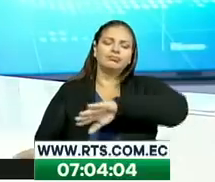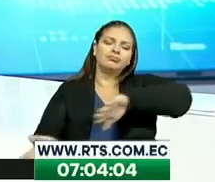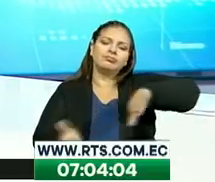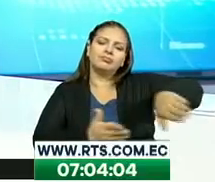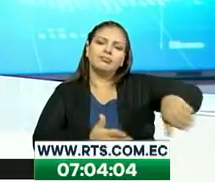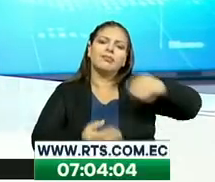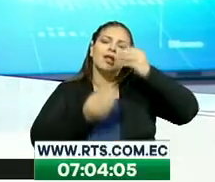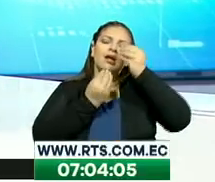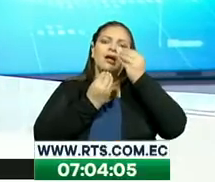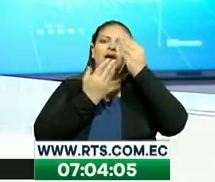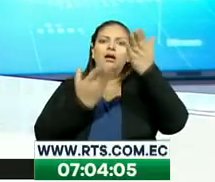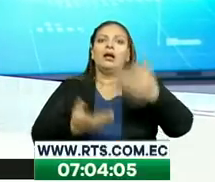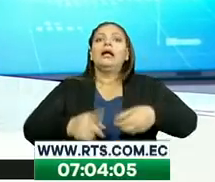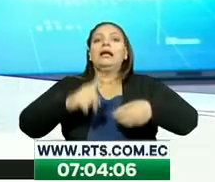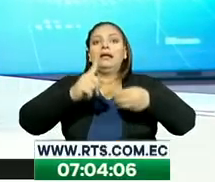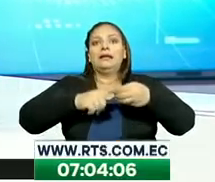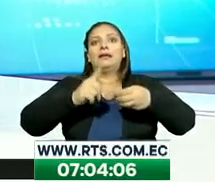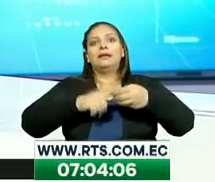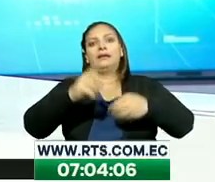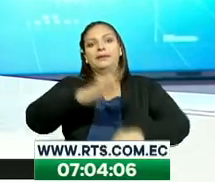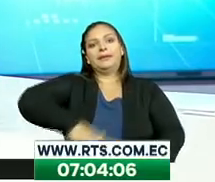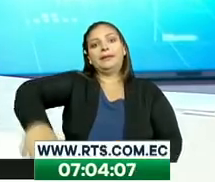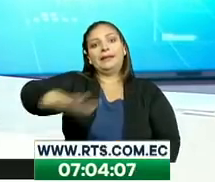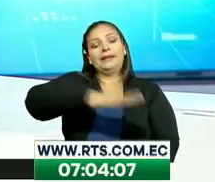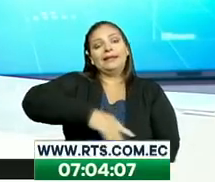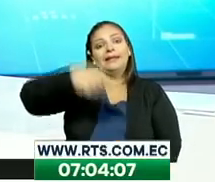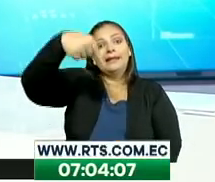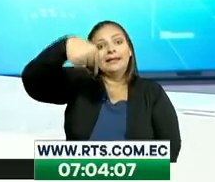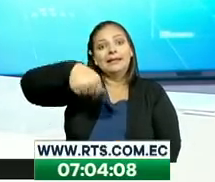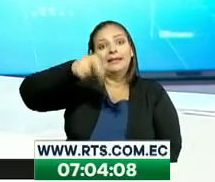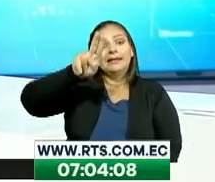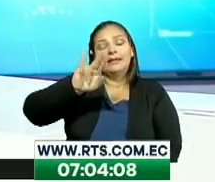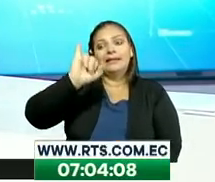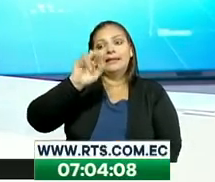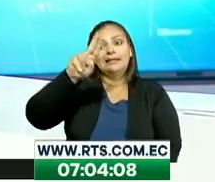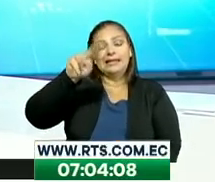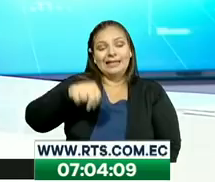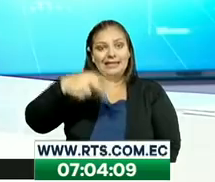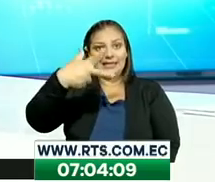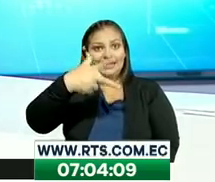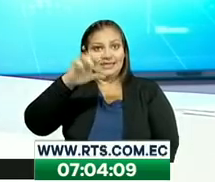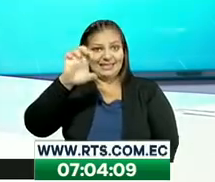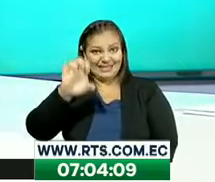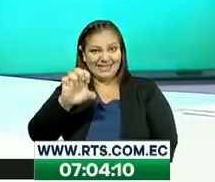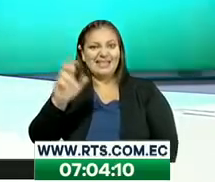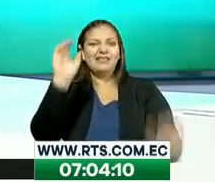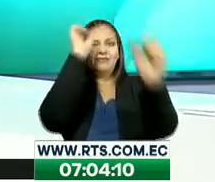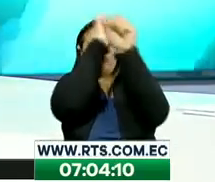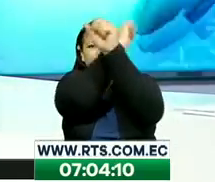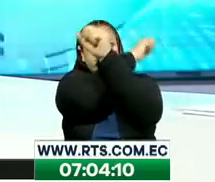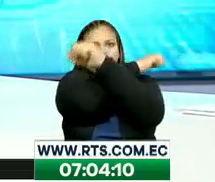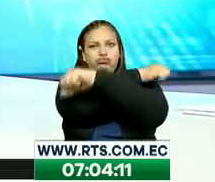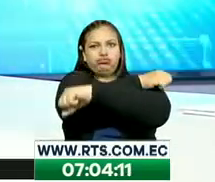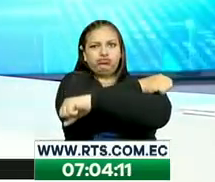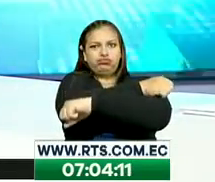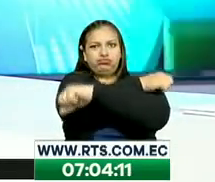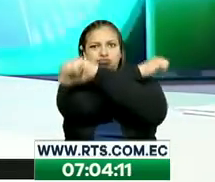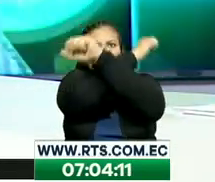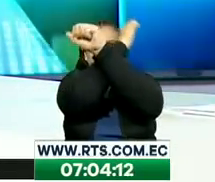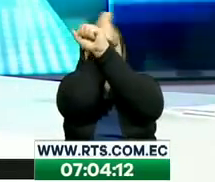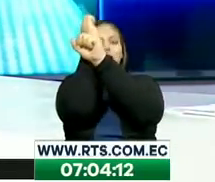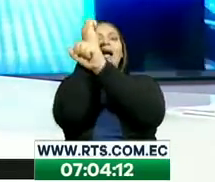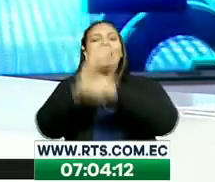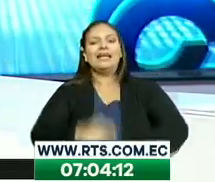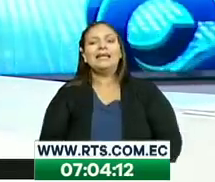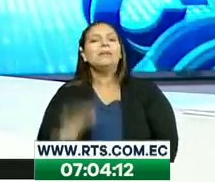Un adolescente de 15 años se encuentra en estado grave tras salir despedida por los aires en un juego mecánico